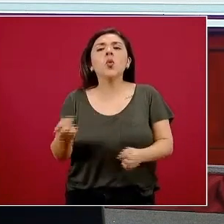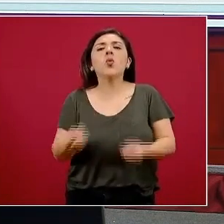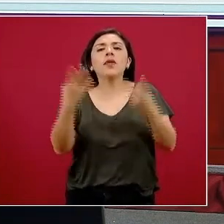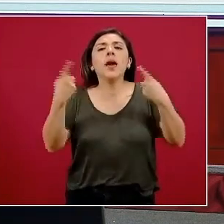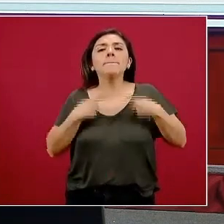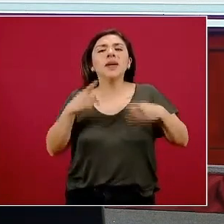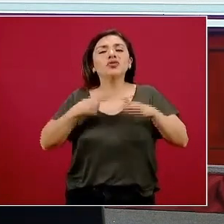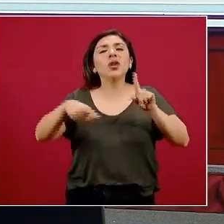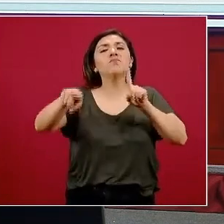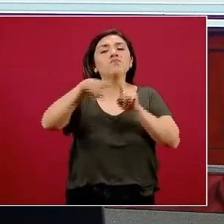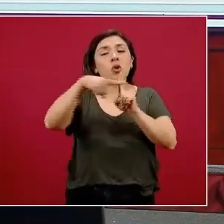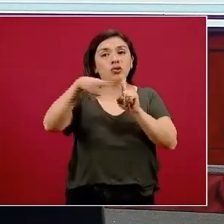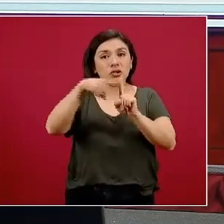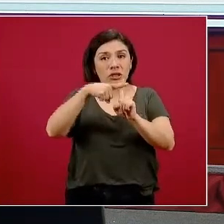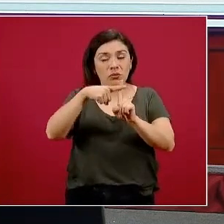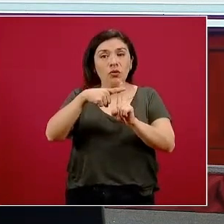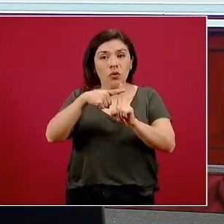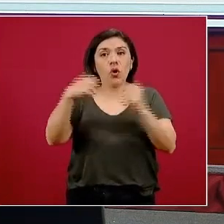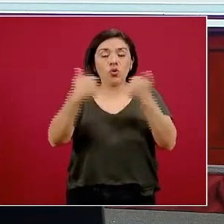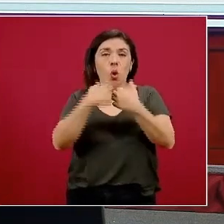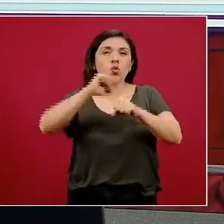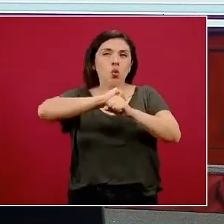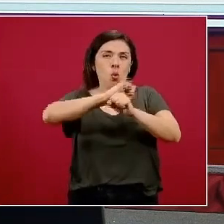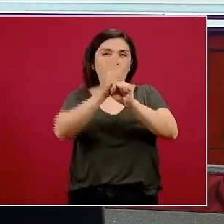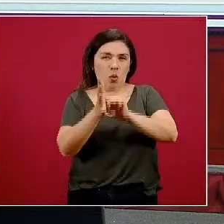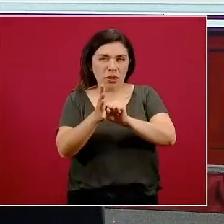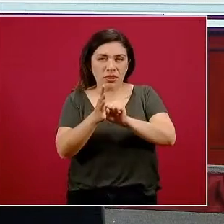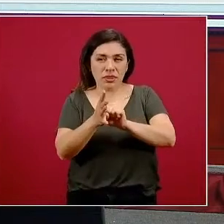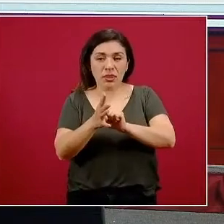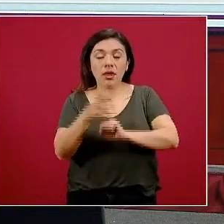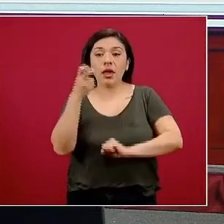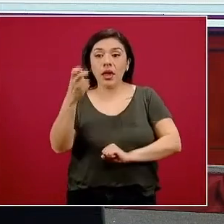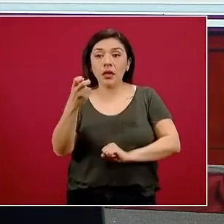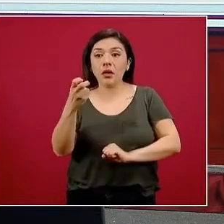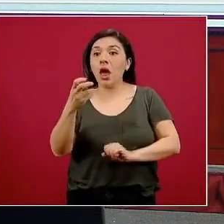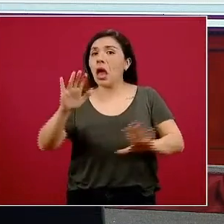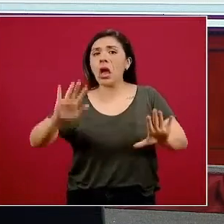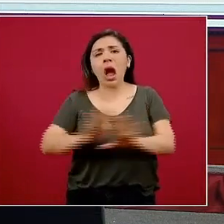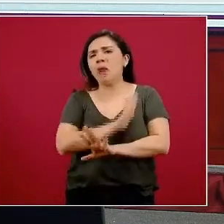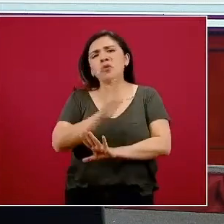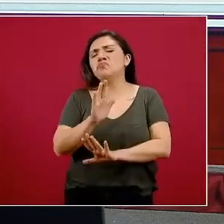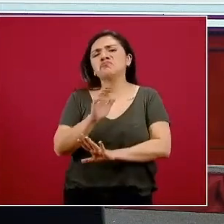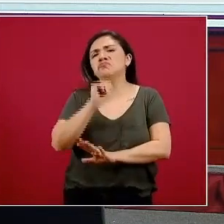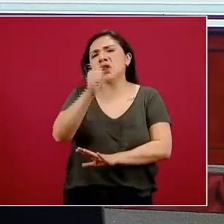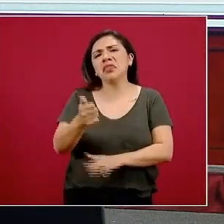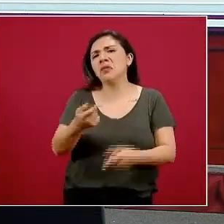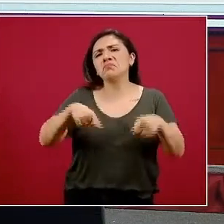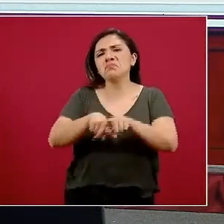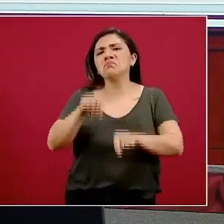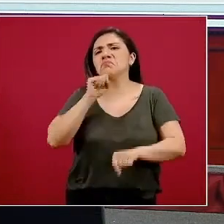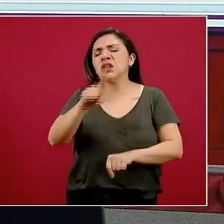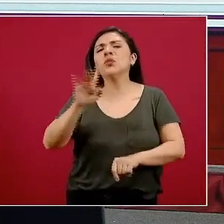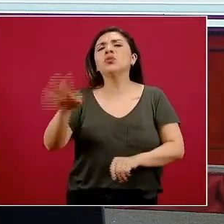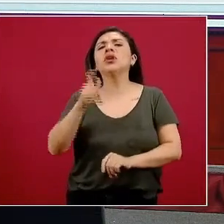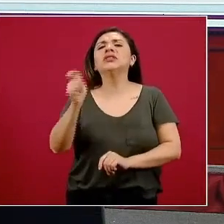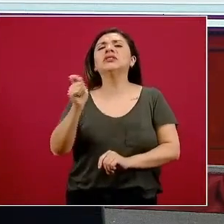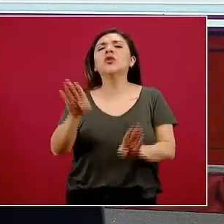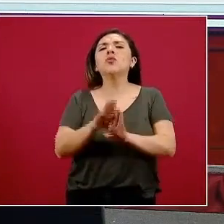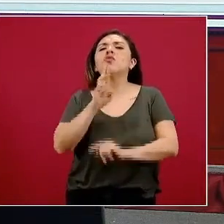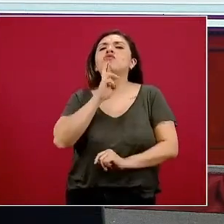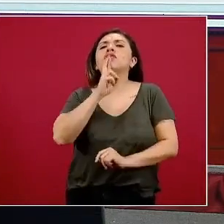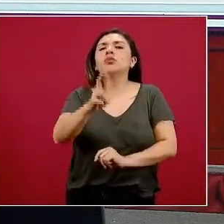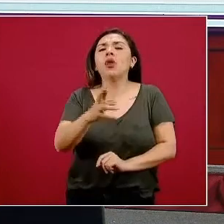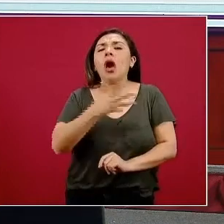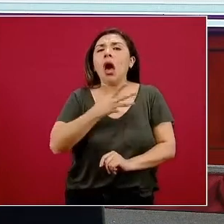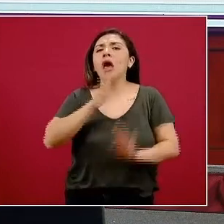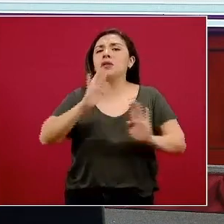confirmados, en este caso para COVID-19. Aquí no hay cambios, porque prácticamente son los resultados que hasta el momento